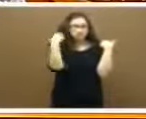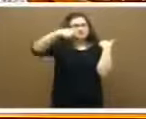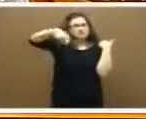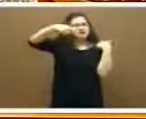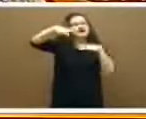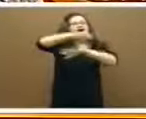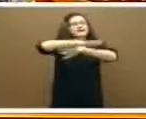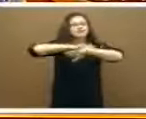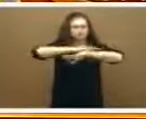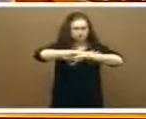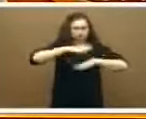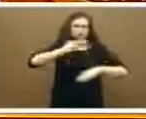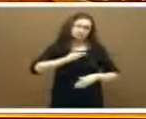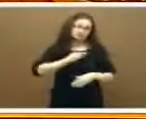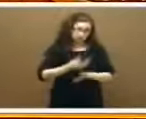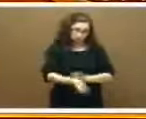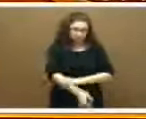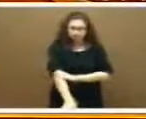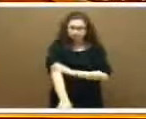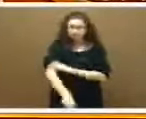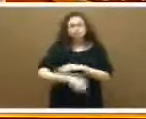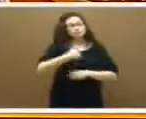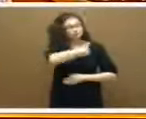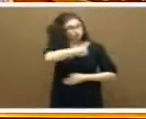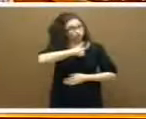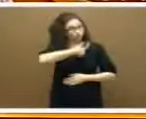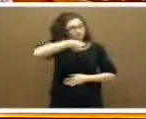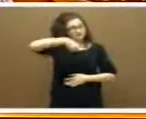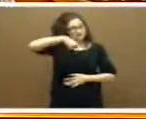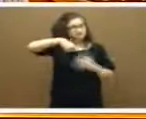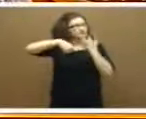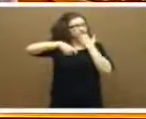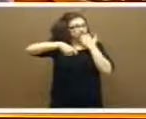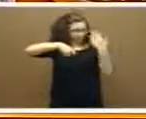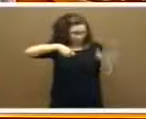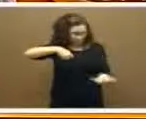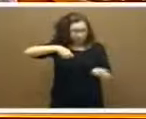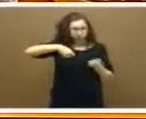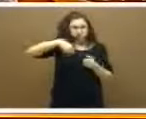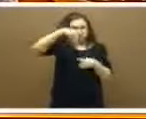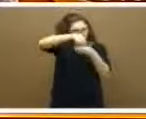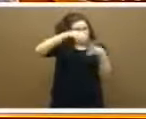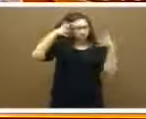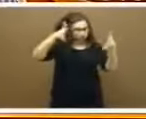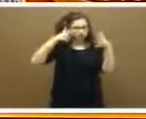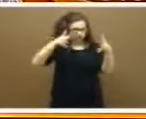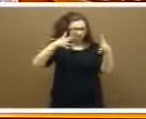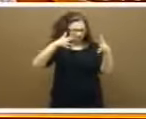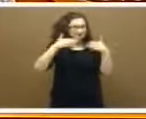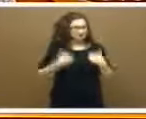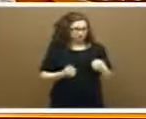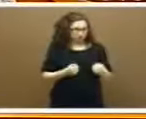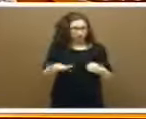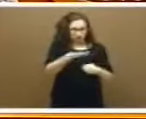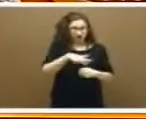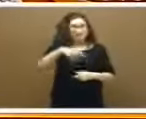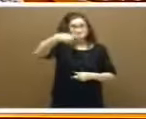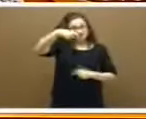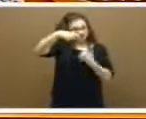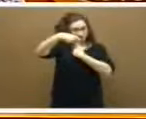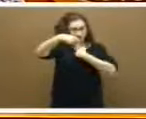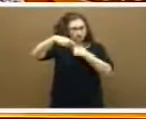por la Administración local. Entre las funciones del presidente, y también se ha dicho en esta tribuna, de los consejos de salud de zona, está